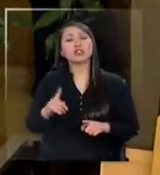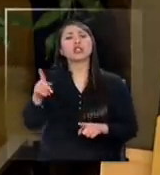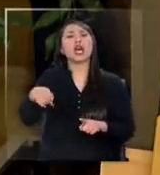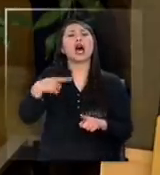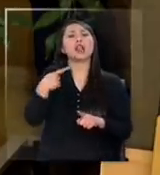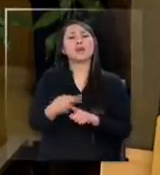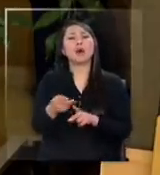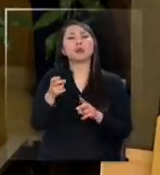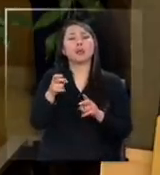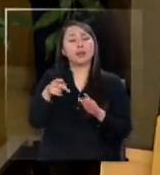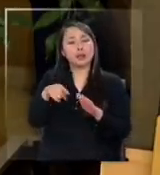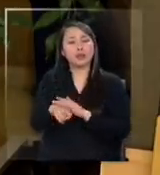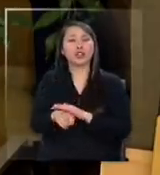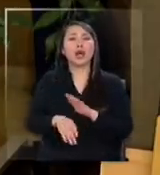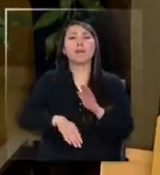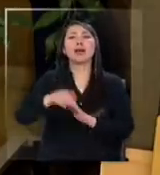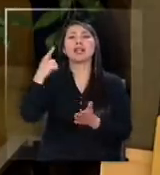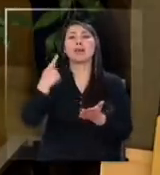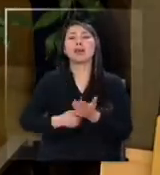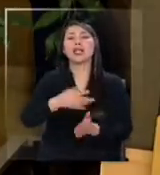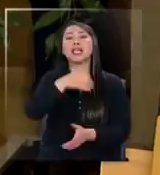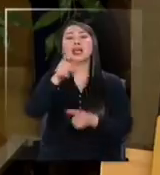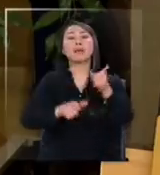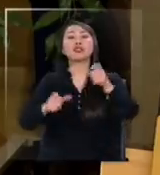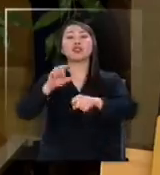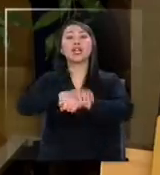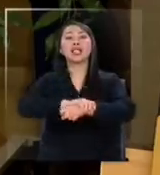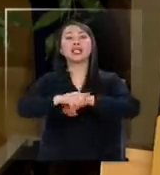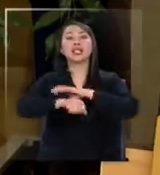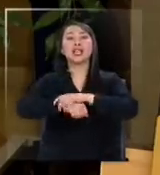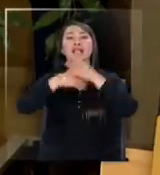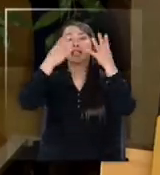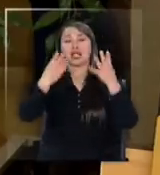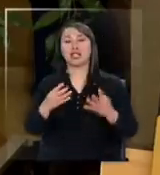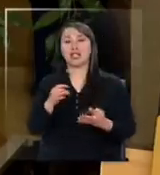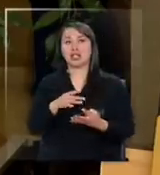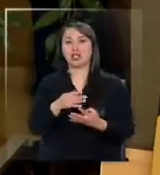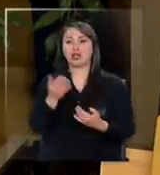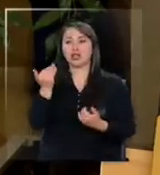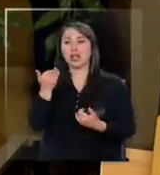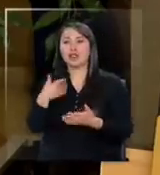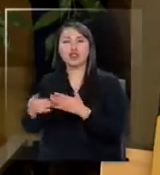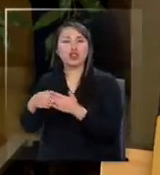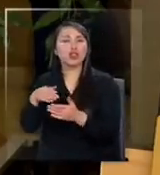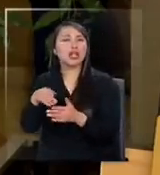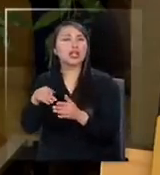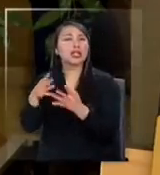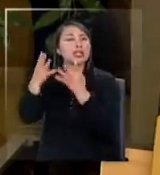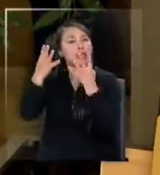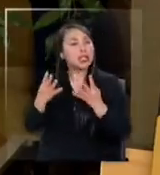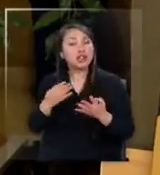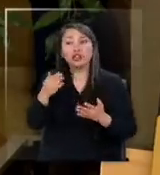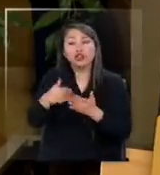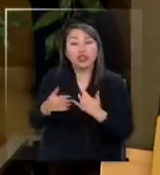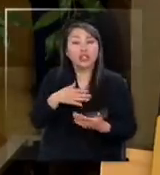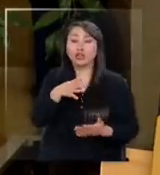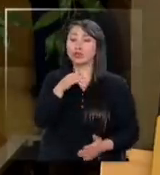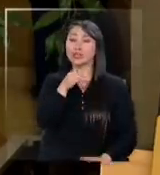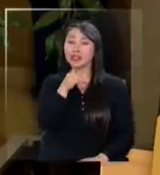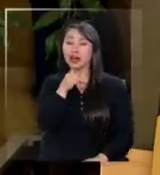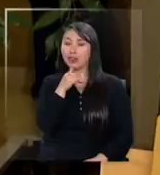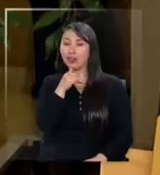un tema de fondo. Hay más de 1.500 detenidos en Chile. No se sabe muy bien en qué centros de detención están hoy día esos